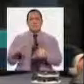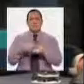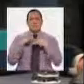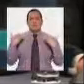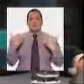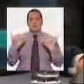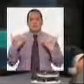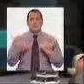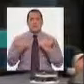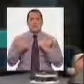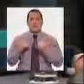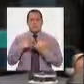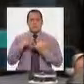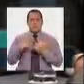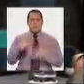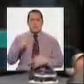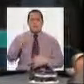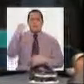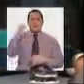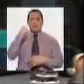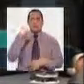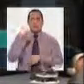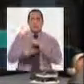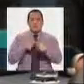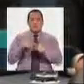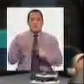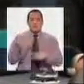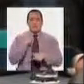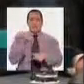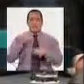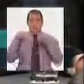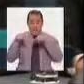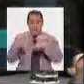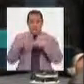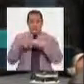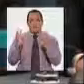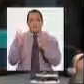afectar los derechos de quienes están en esas reuniones.